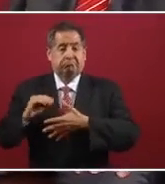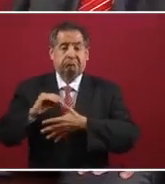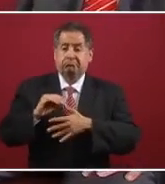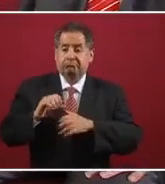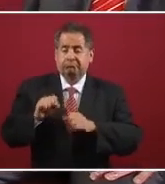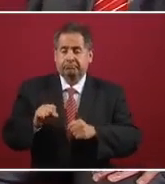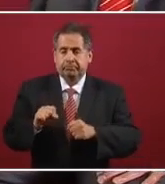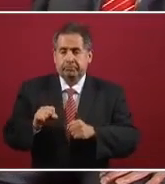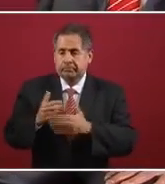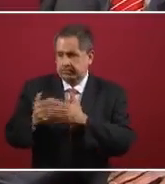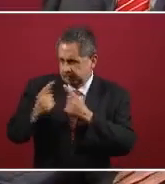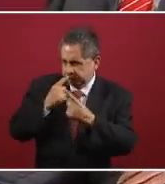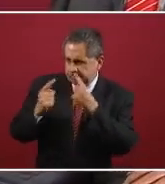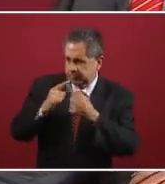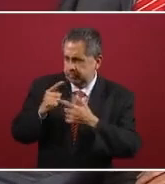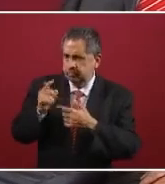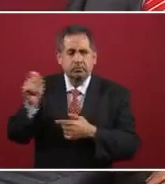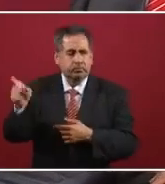fueron